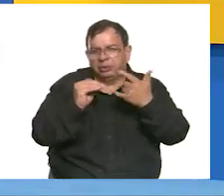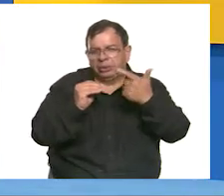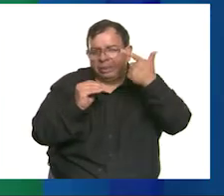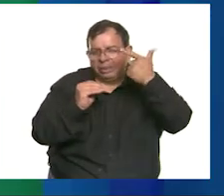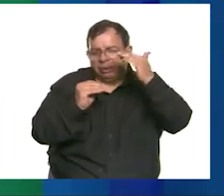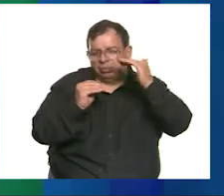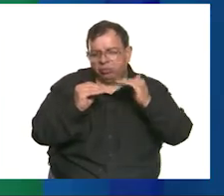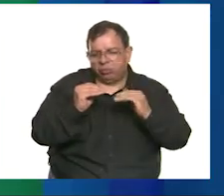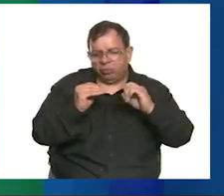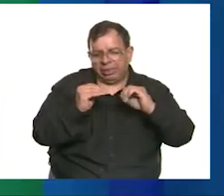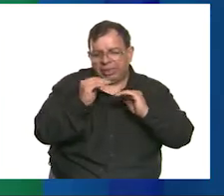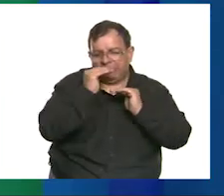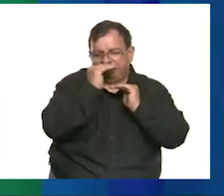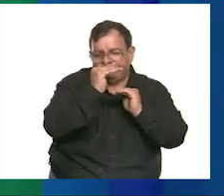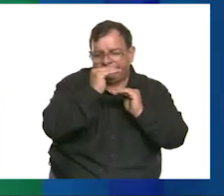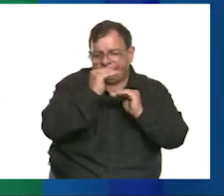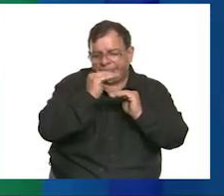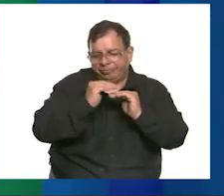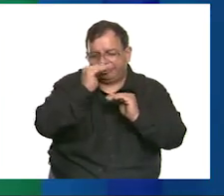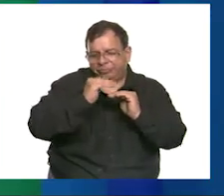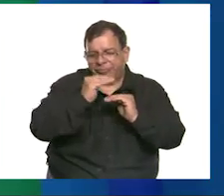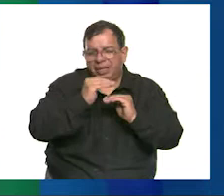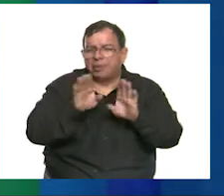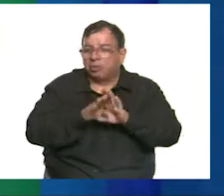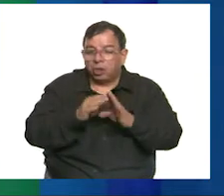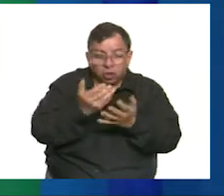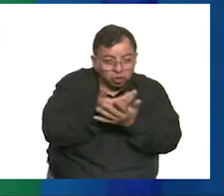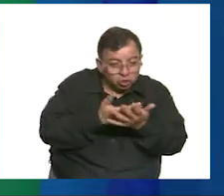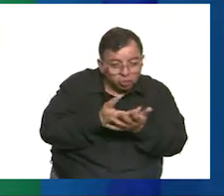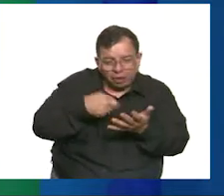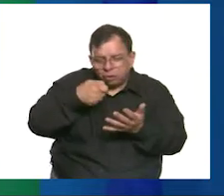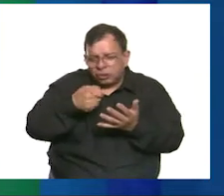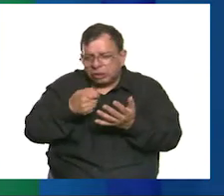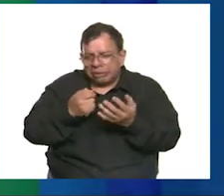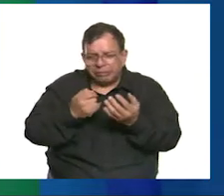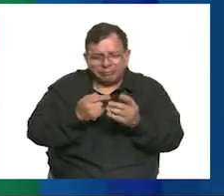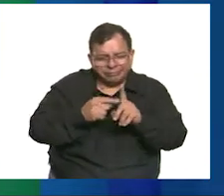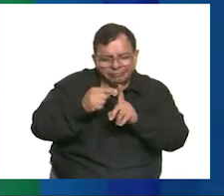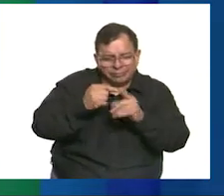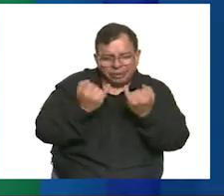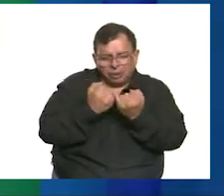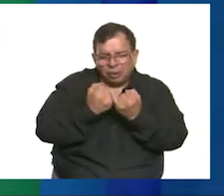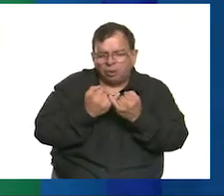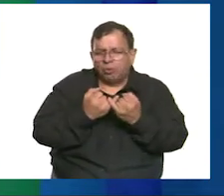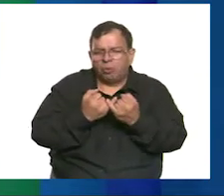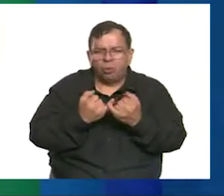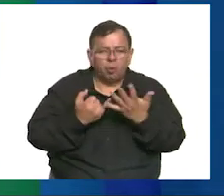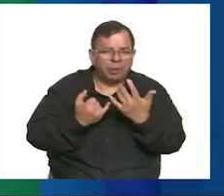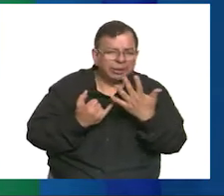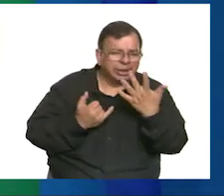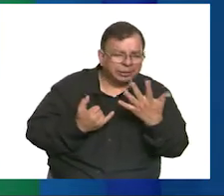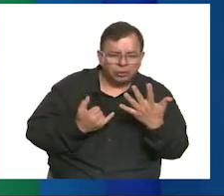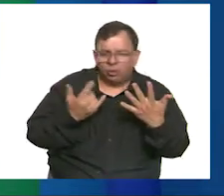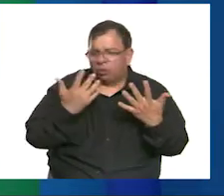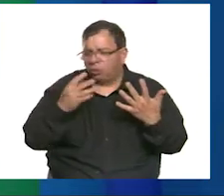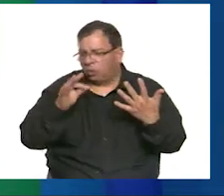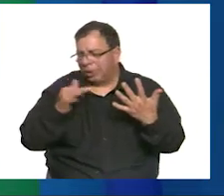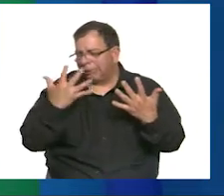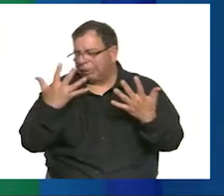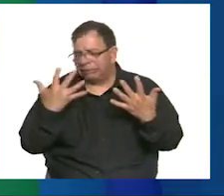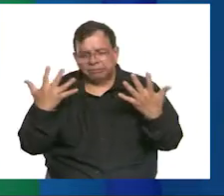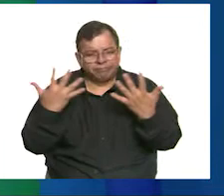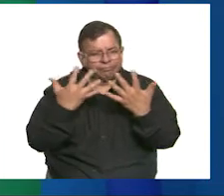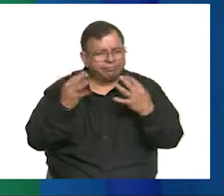Celsius. Bien, supongamos que la sopa y la cuchara igualan su temperatura a los 45 grados Celsius. En